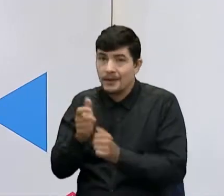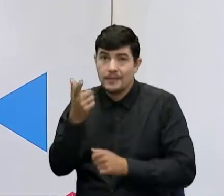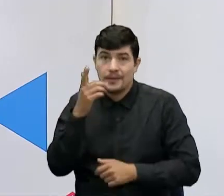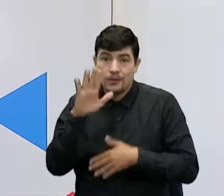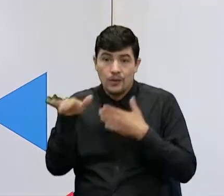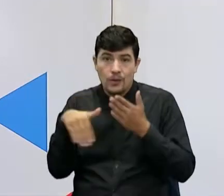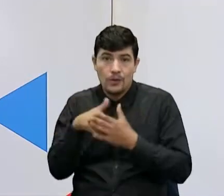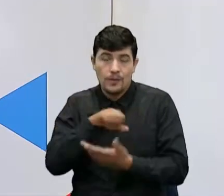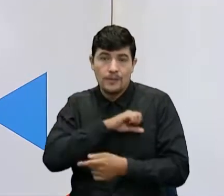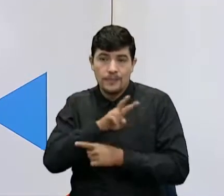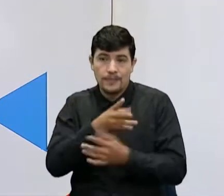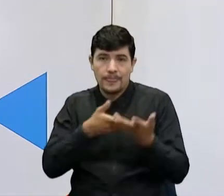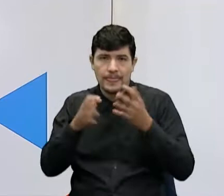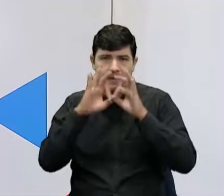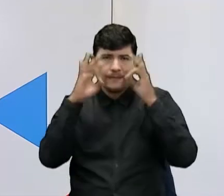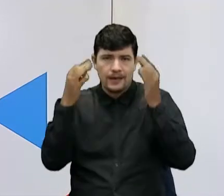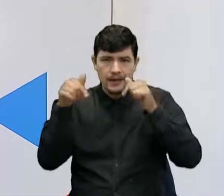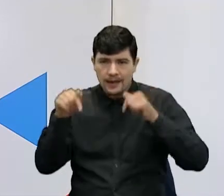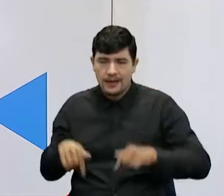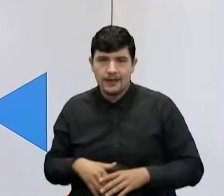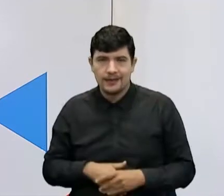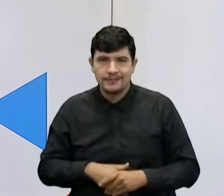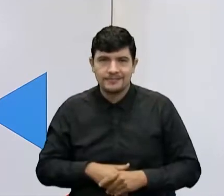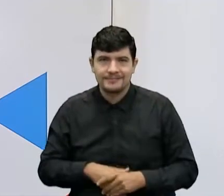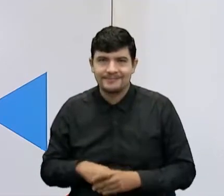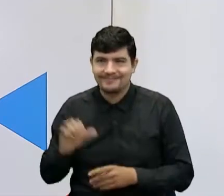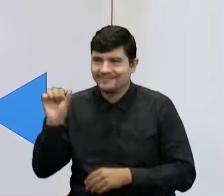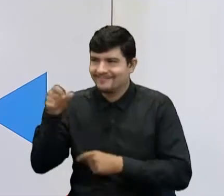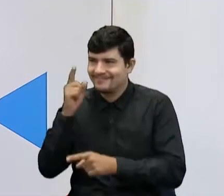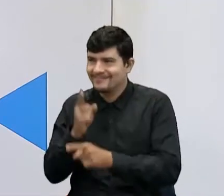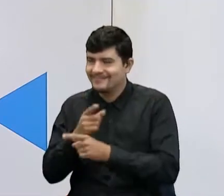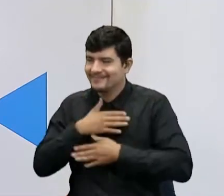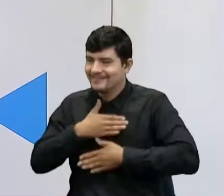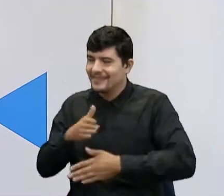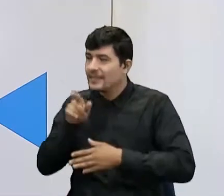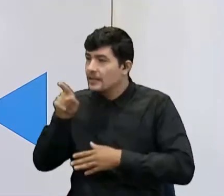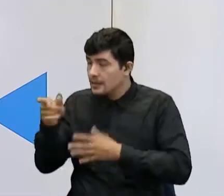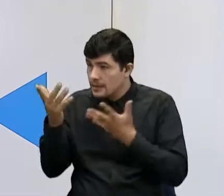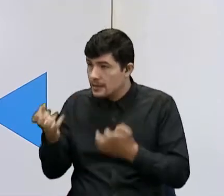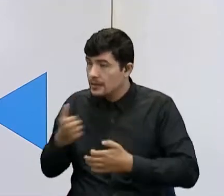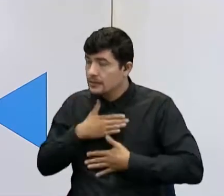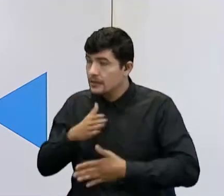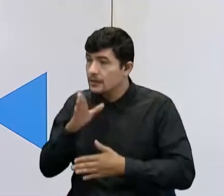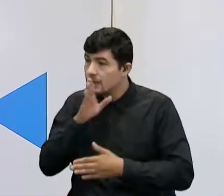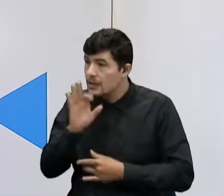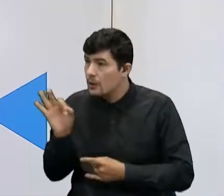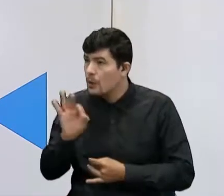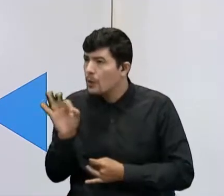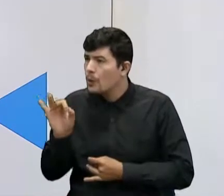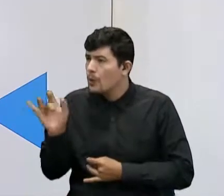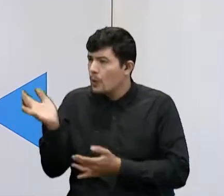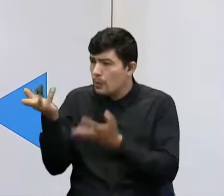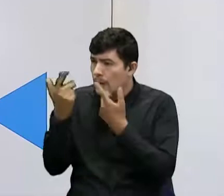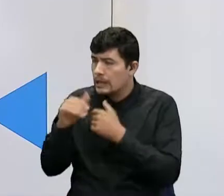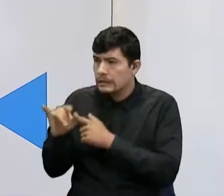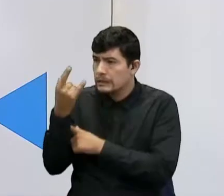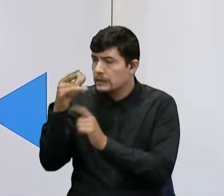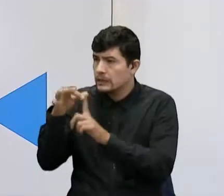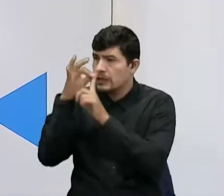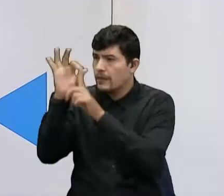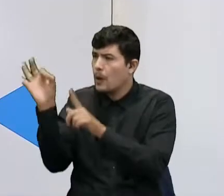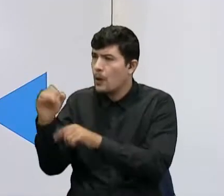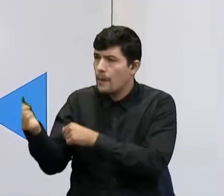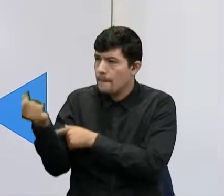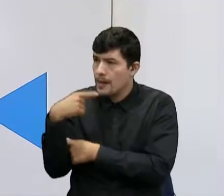con todo el parche de la familia Me gusta saludarlo Keiner quiere enviarle un saludo a alguien Contarnos algo especial O